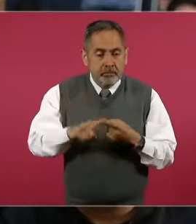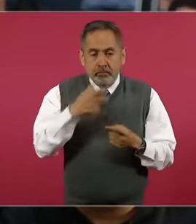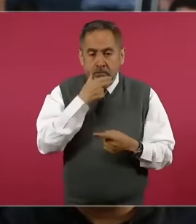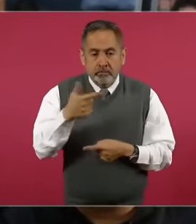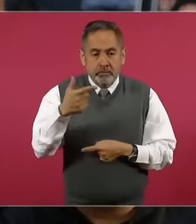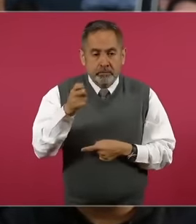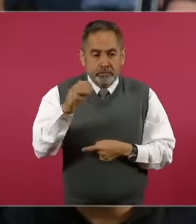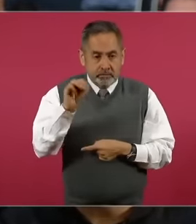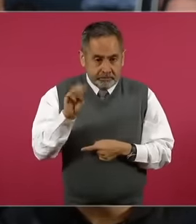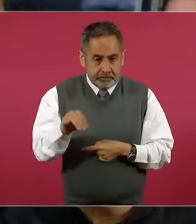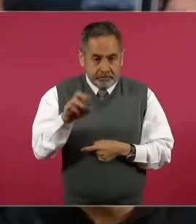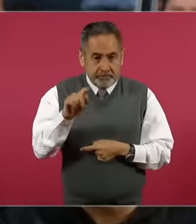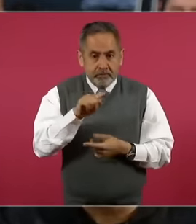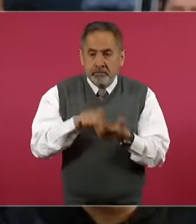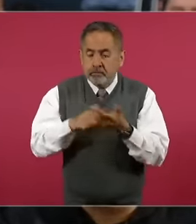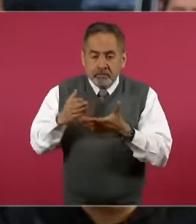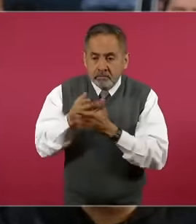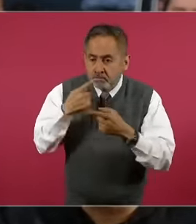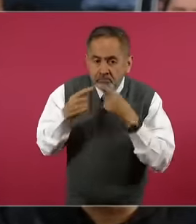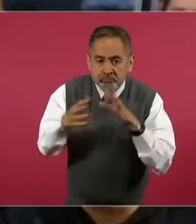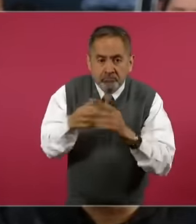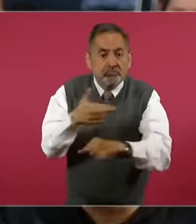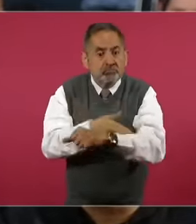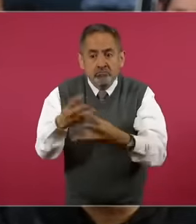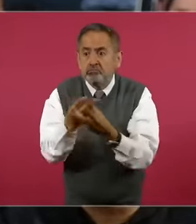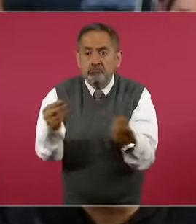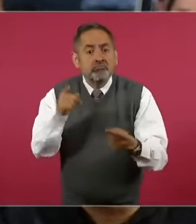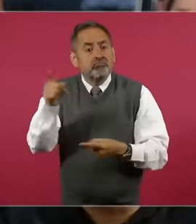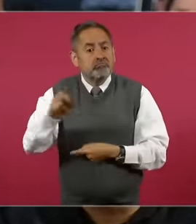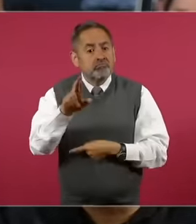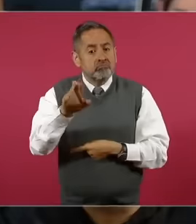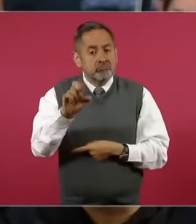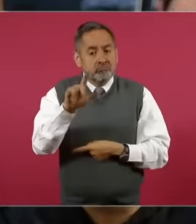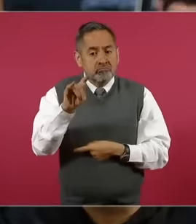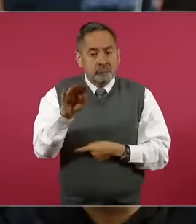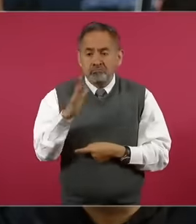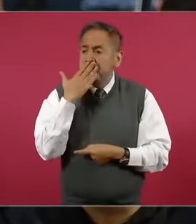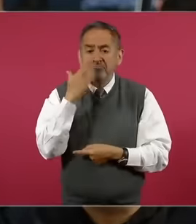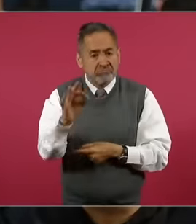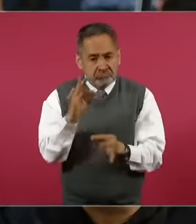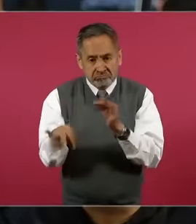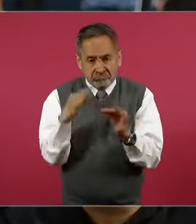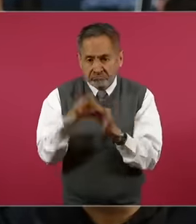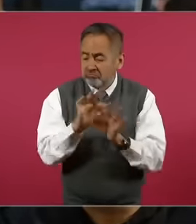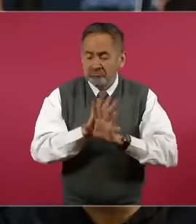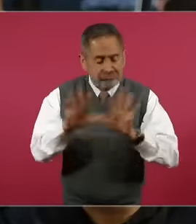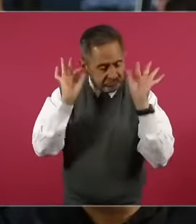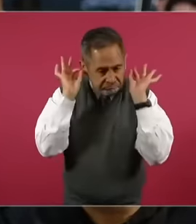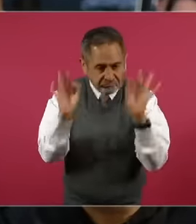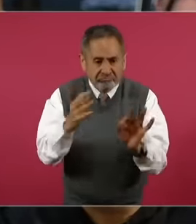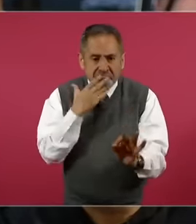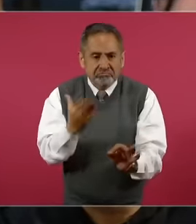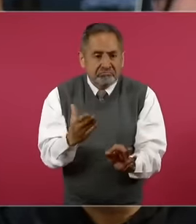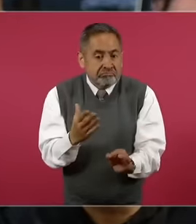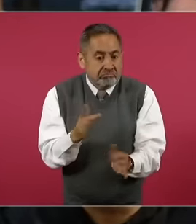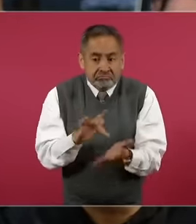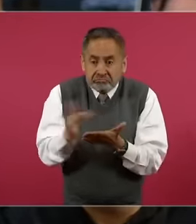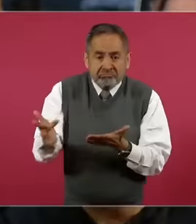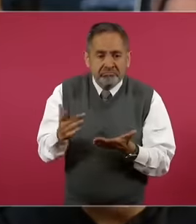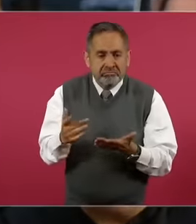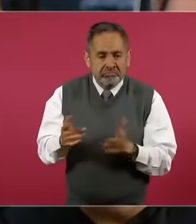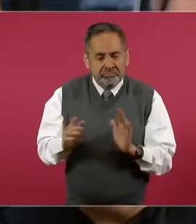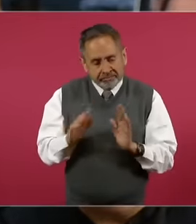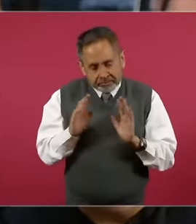Martínez, porque gracias a una intervención aquí se arregló la presa El Realito. Si no, hoy esa presa estaría pues realmente sin